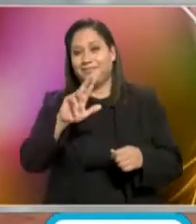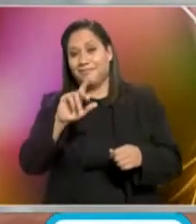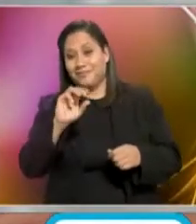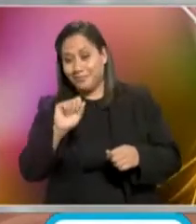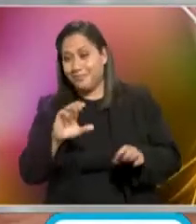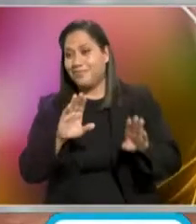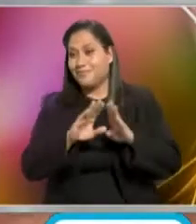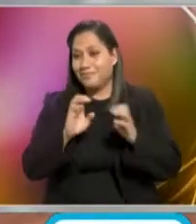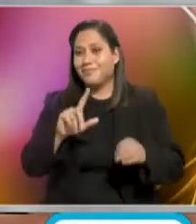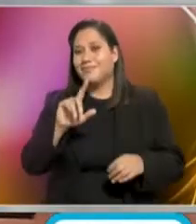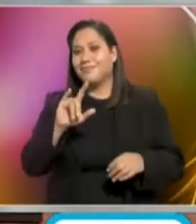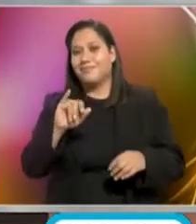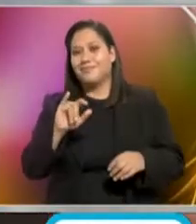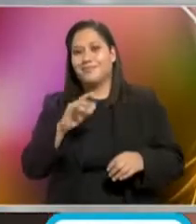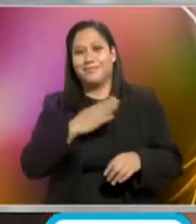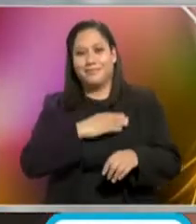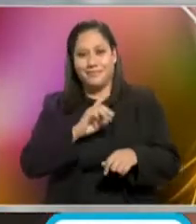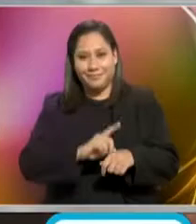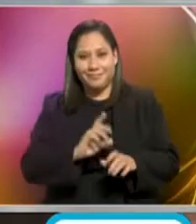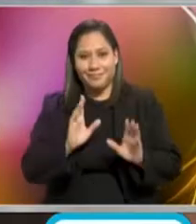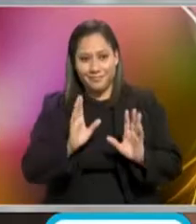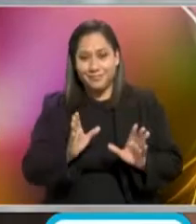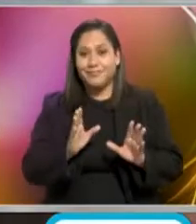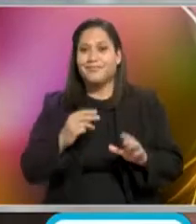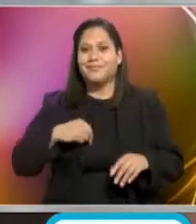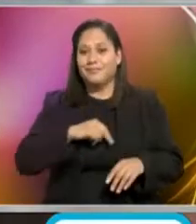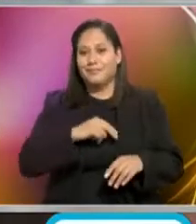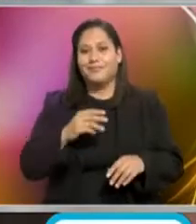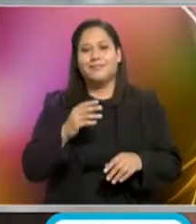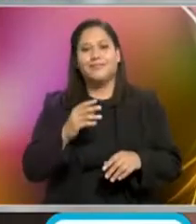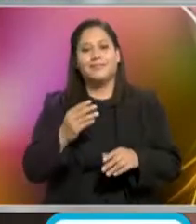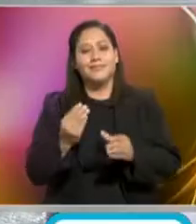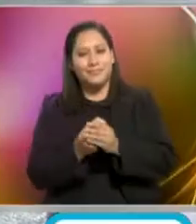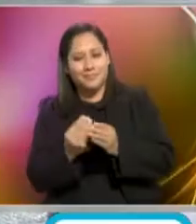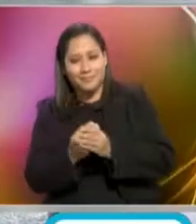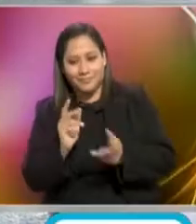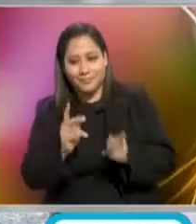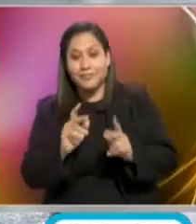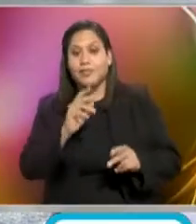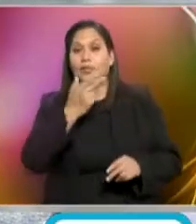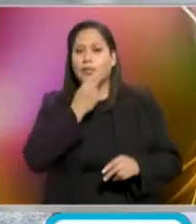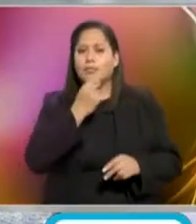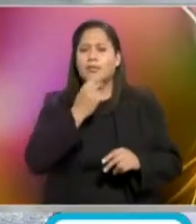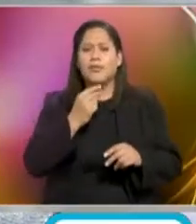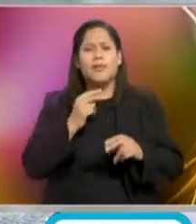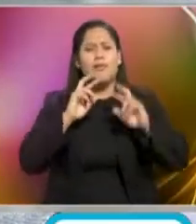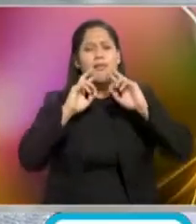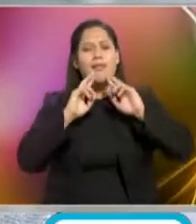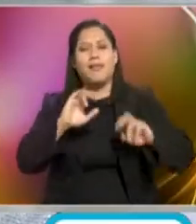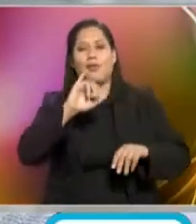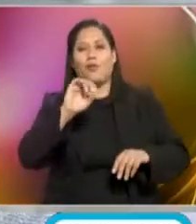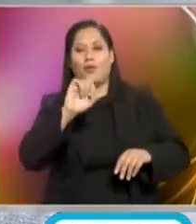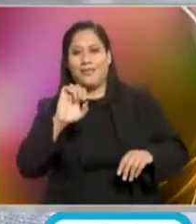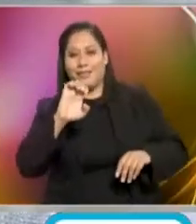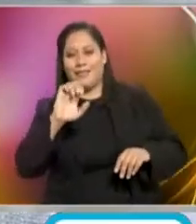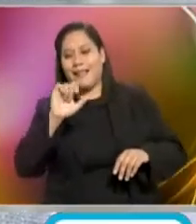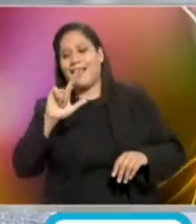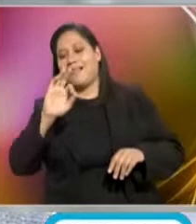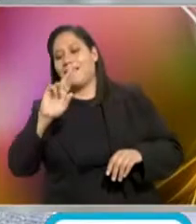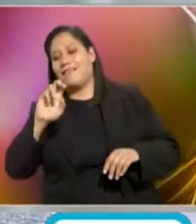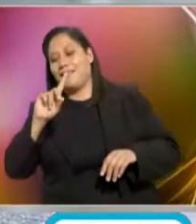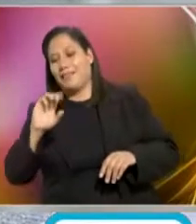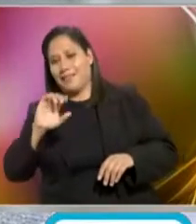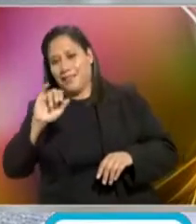Carlos. ¿Cómo estás, Enrique? Lili? Buenos días. Buenos días, ya estábamos platicando fuera del aire que José Alfredo Jiménez, ¿quién no ha cantado una canción de José Alfredo